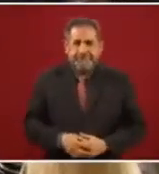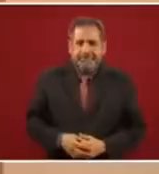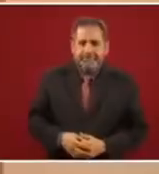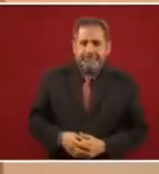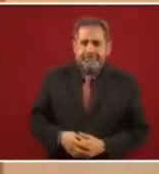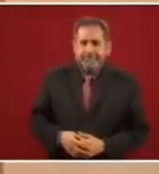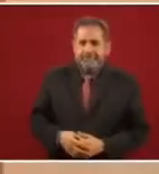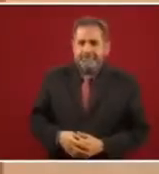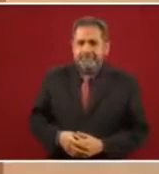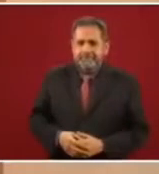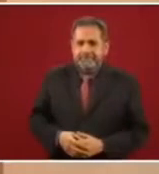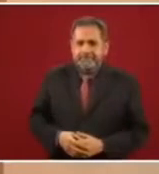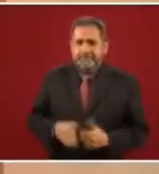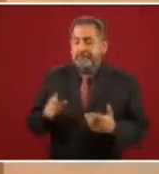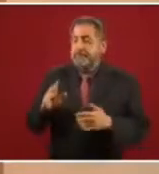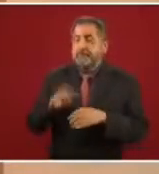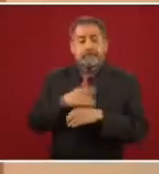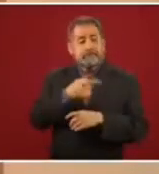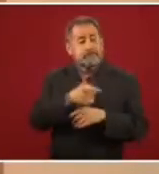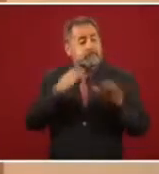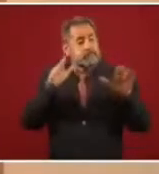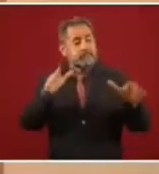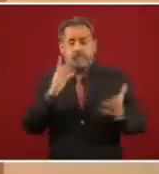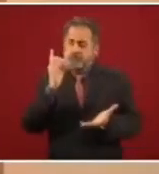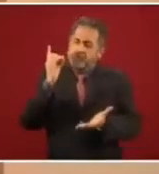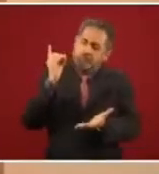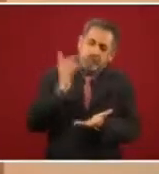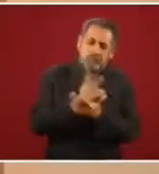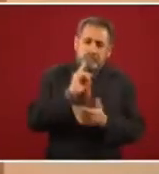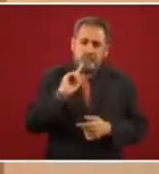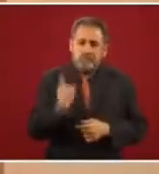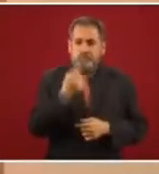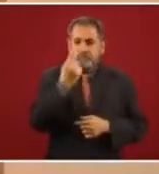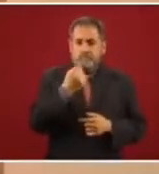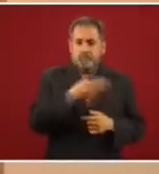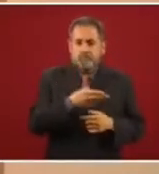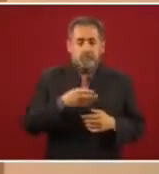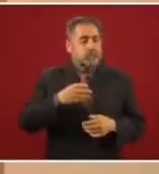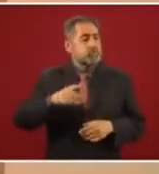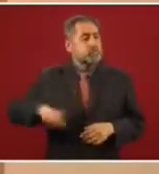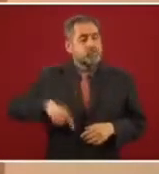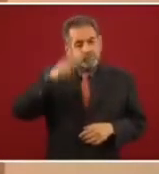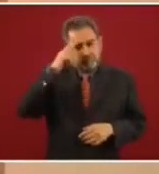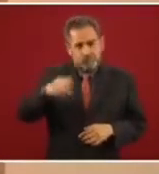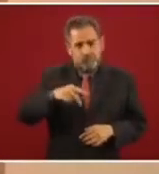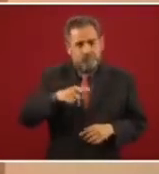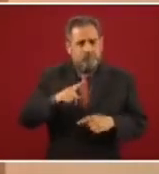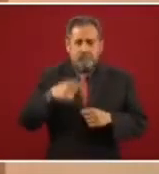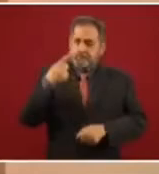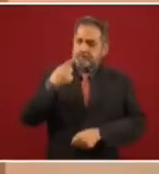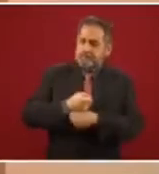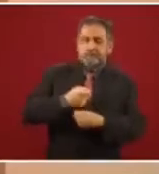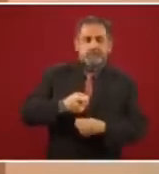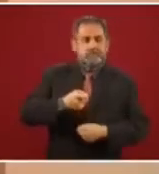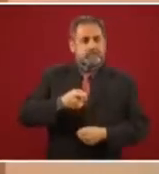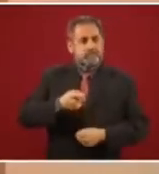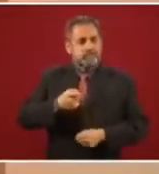Por lo que será un avión único en el mundo y el gobierno de México se convertirá en su primer